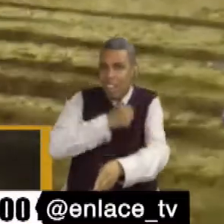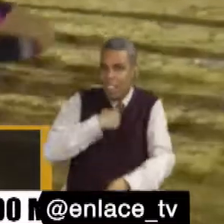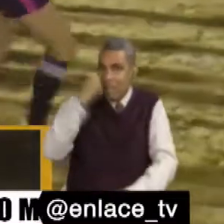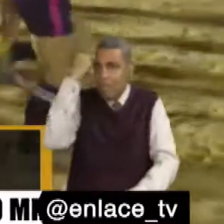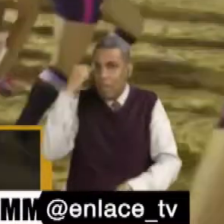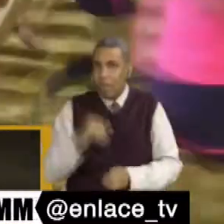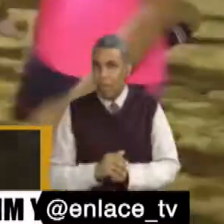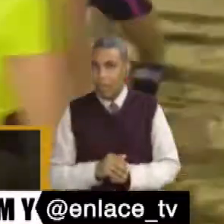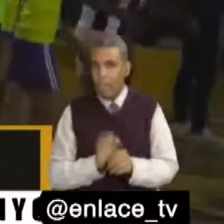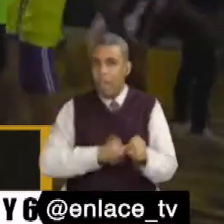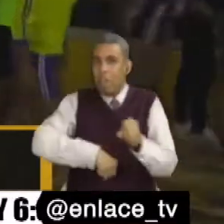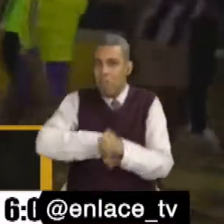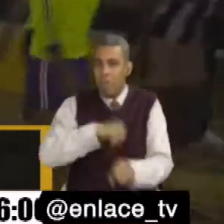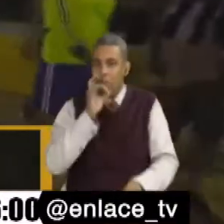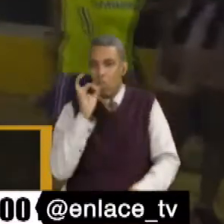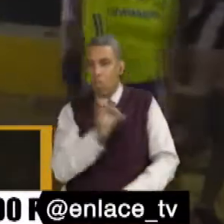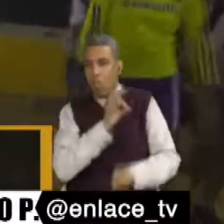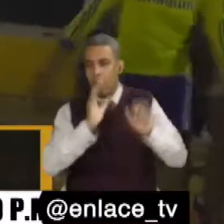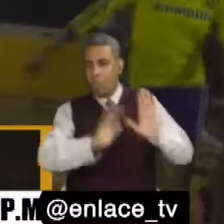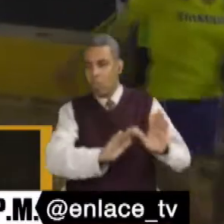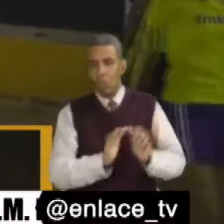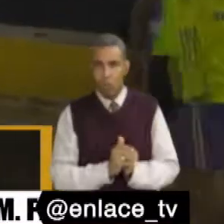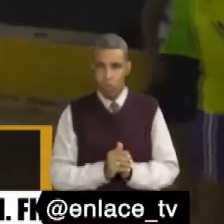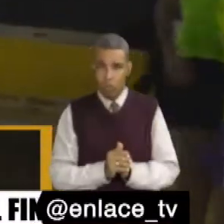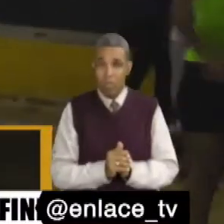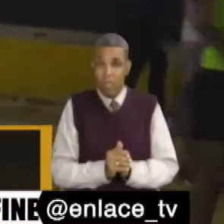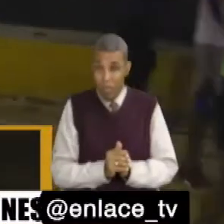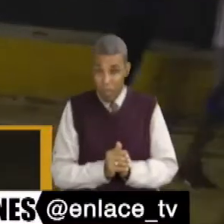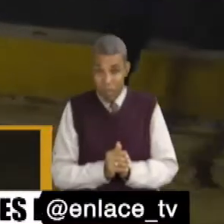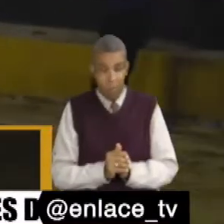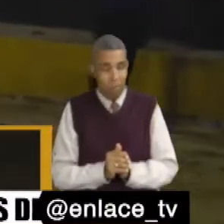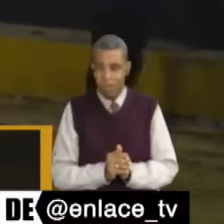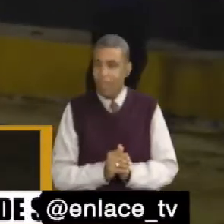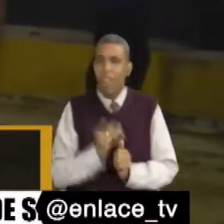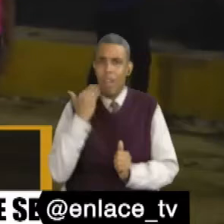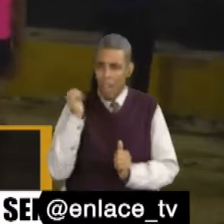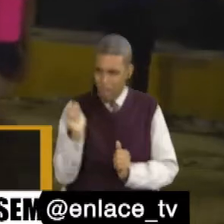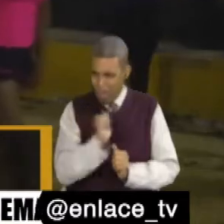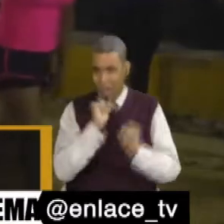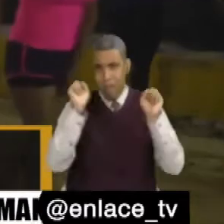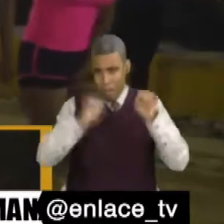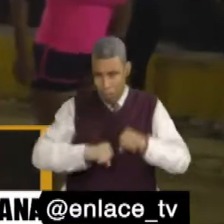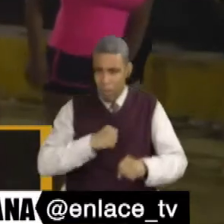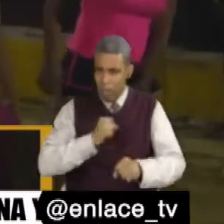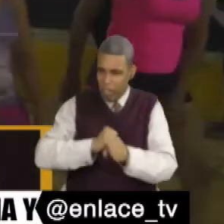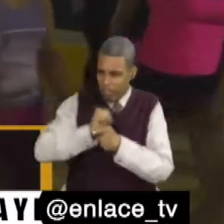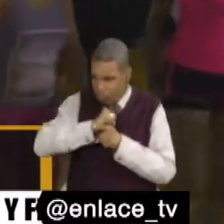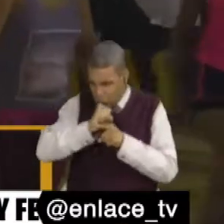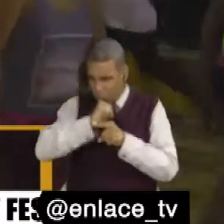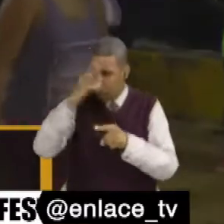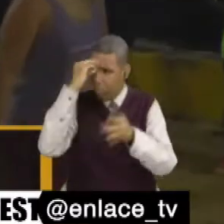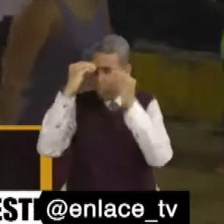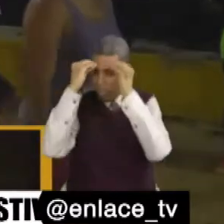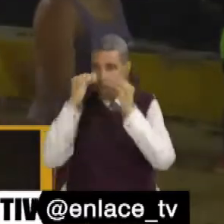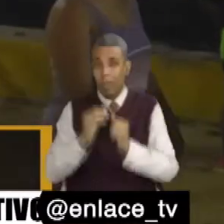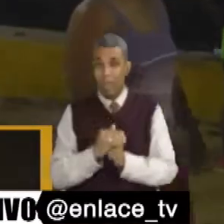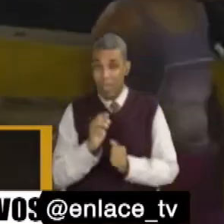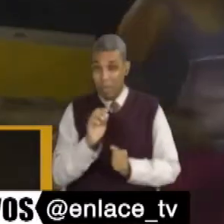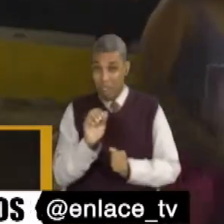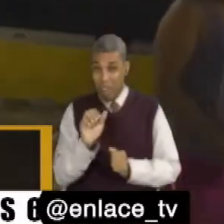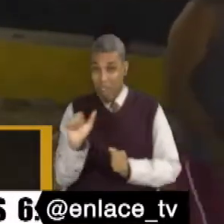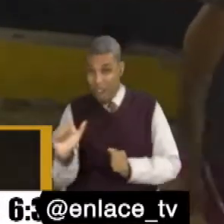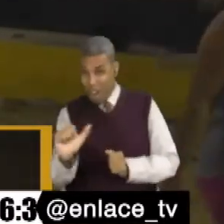el género masculino. Está convocando a todas las mujeres de Barranca Bermeja que estén interesadas en participar en los